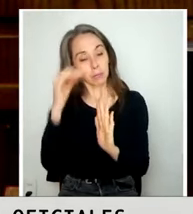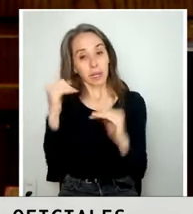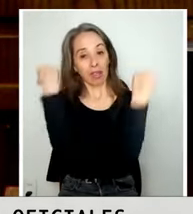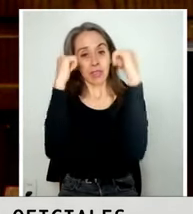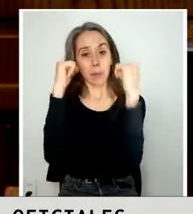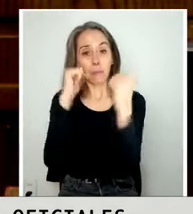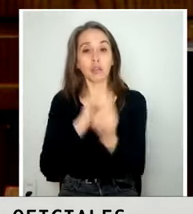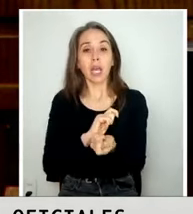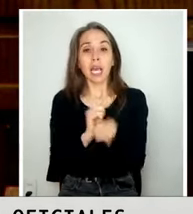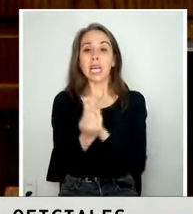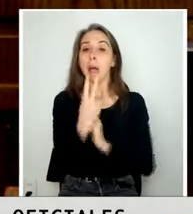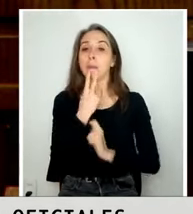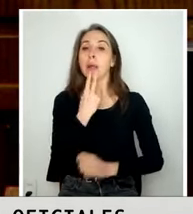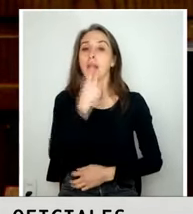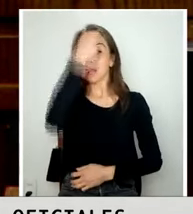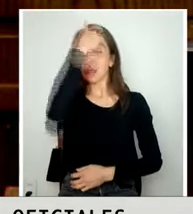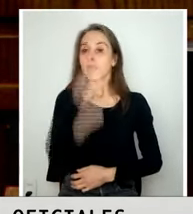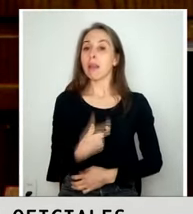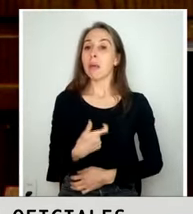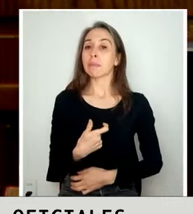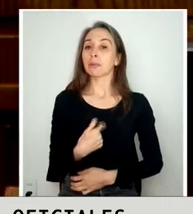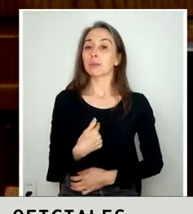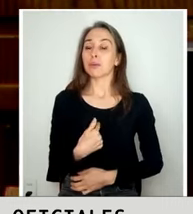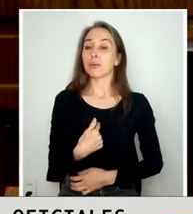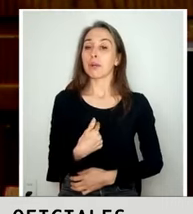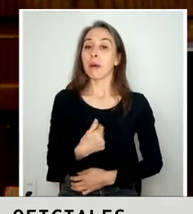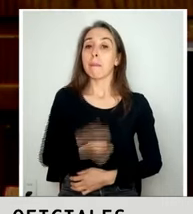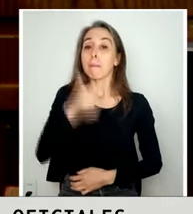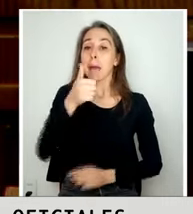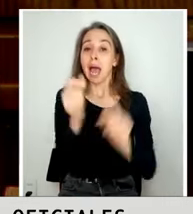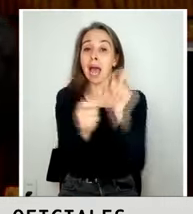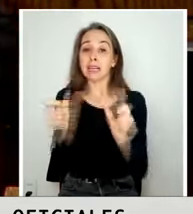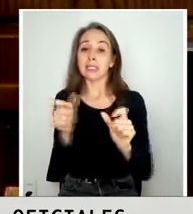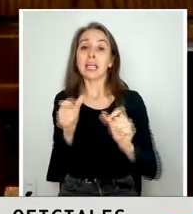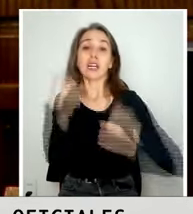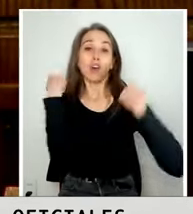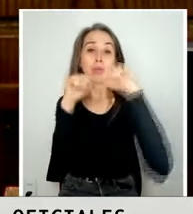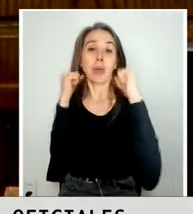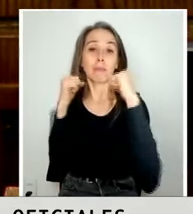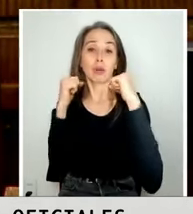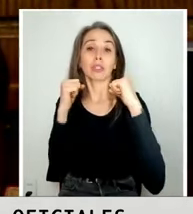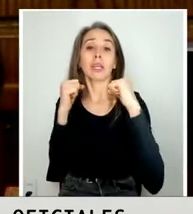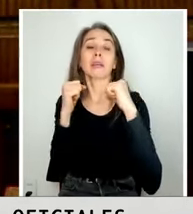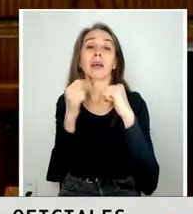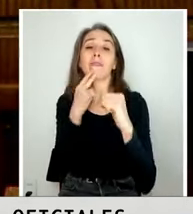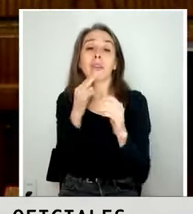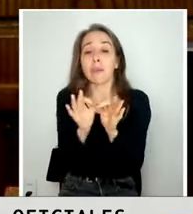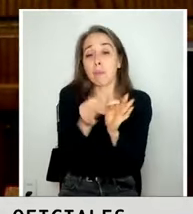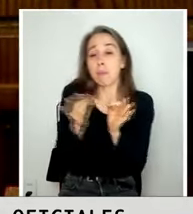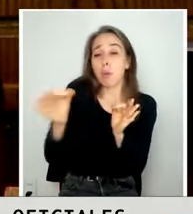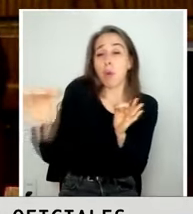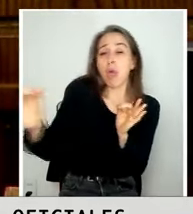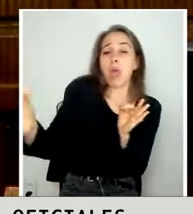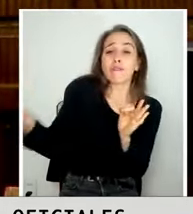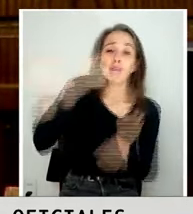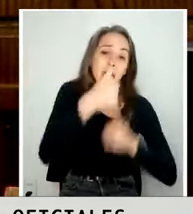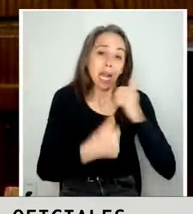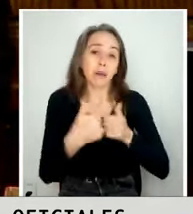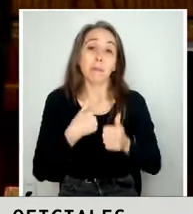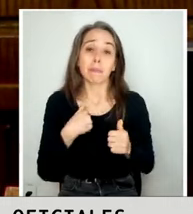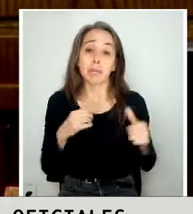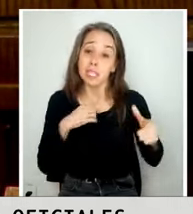de las personas especialmente de aquellos competidores que vienen de sectores aislados como mi Distrito 26